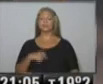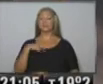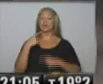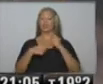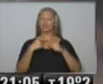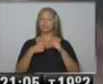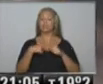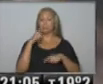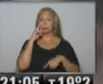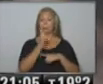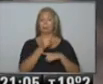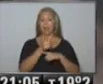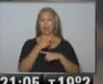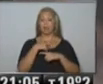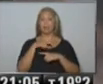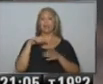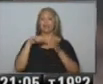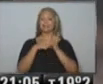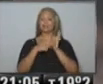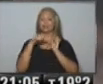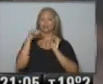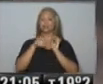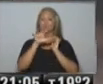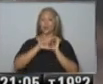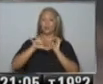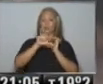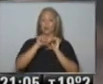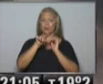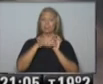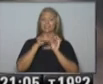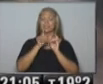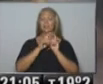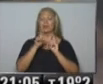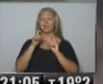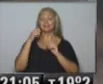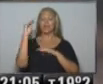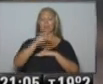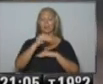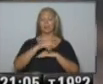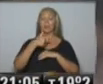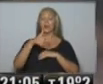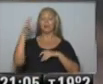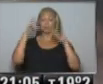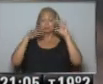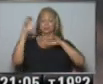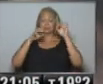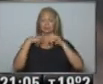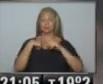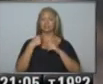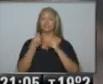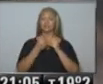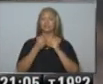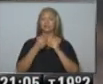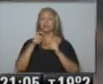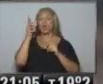Y continúa vigente el aviso de alerta para el centro y sur de la provincia de Buenos Aires y también para el este de La Pampa por precipitaciones intensas, acumulados de precipitación